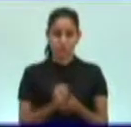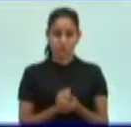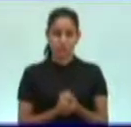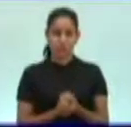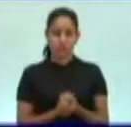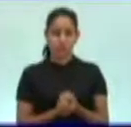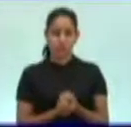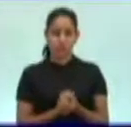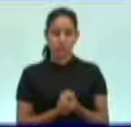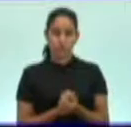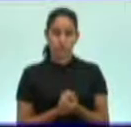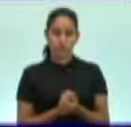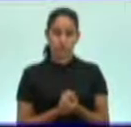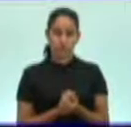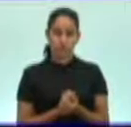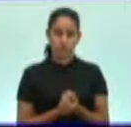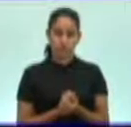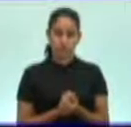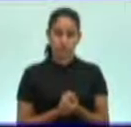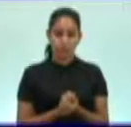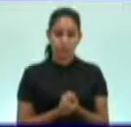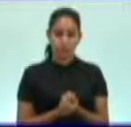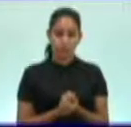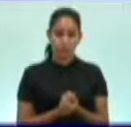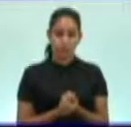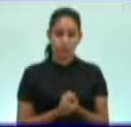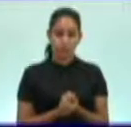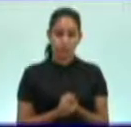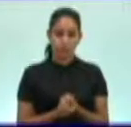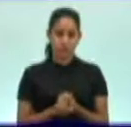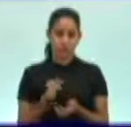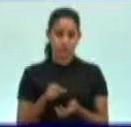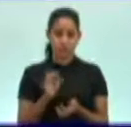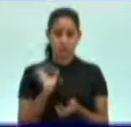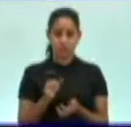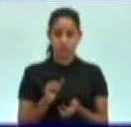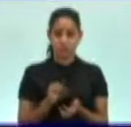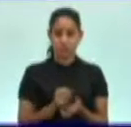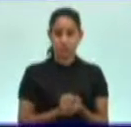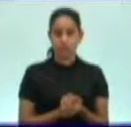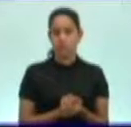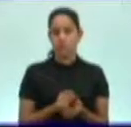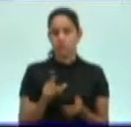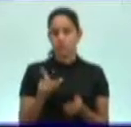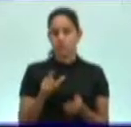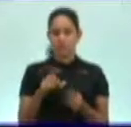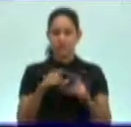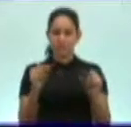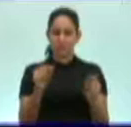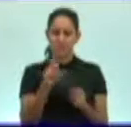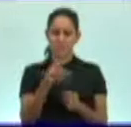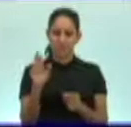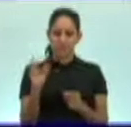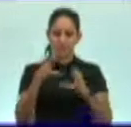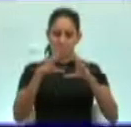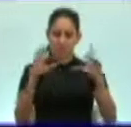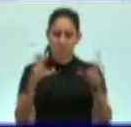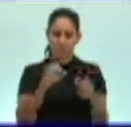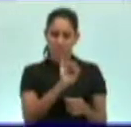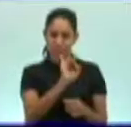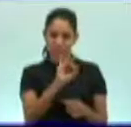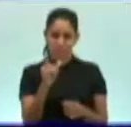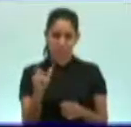en correspondencia con lo reglamentado en la resolución 71, en